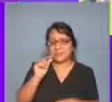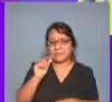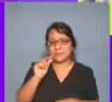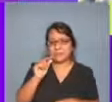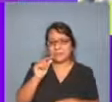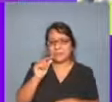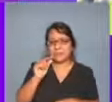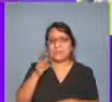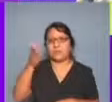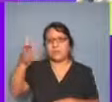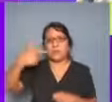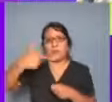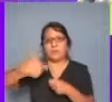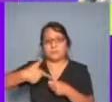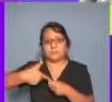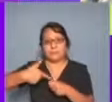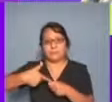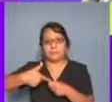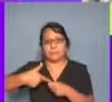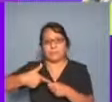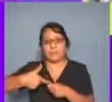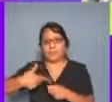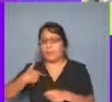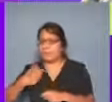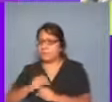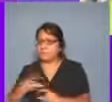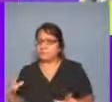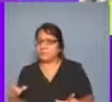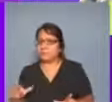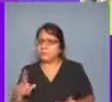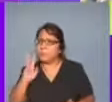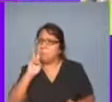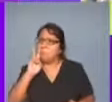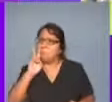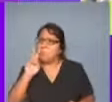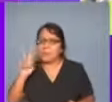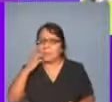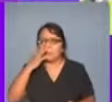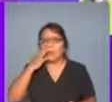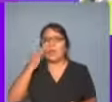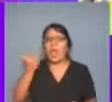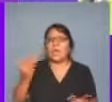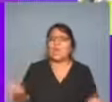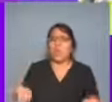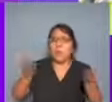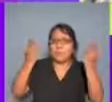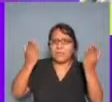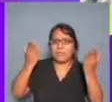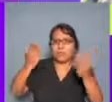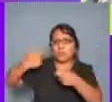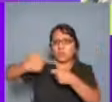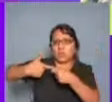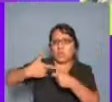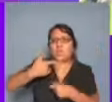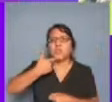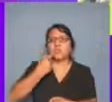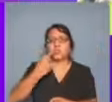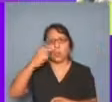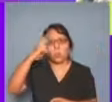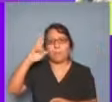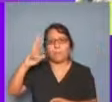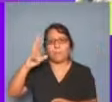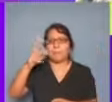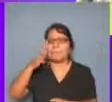por una estación de servicio y nos dimos con que hubo un pequeño aumento en la sú de casi